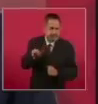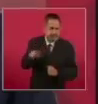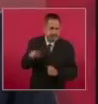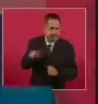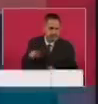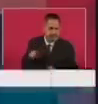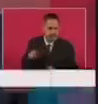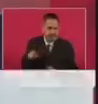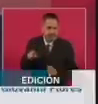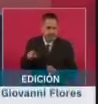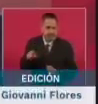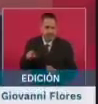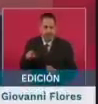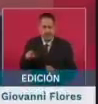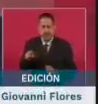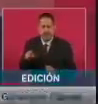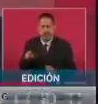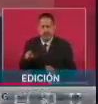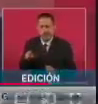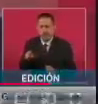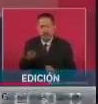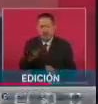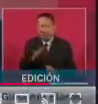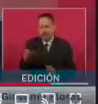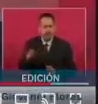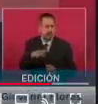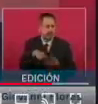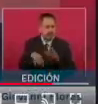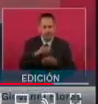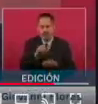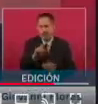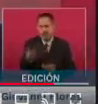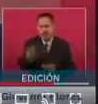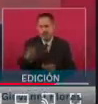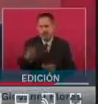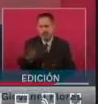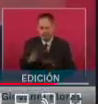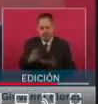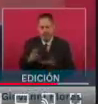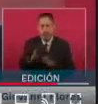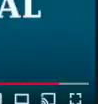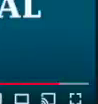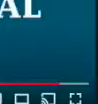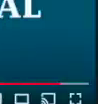en pagar una cuota de humillación.